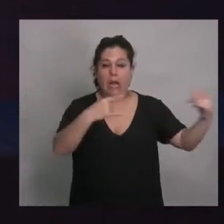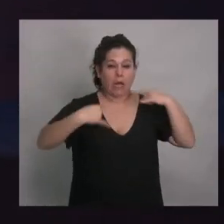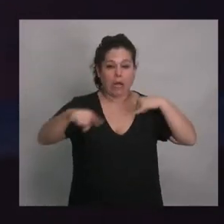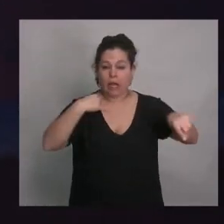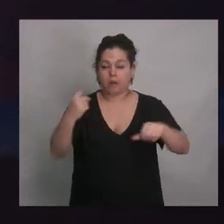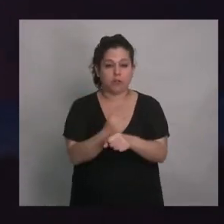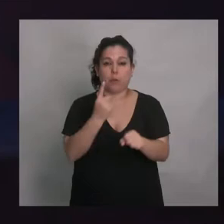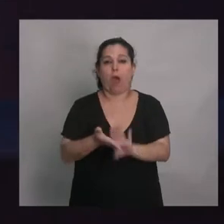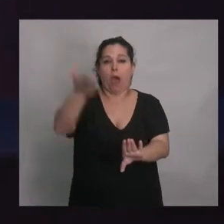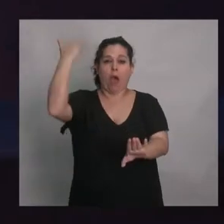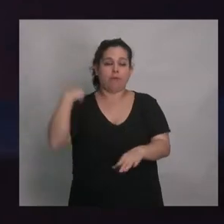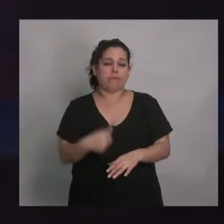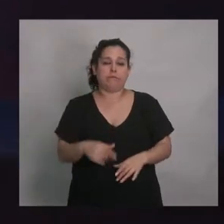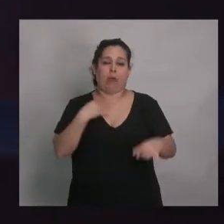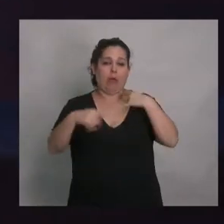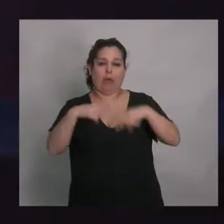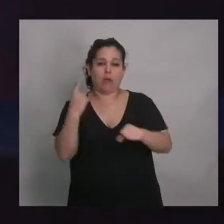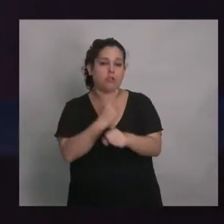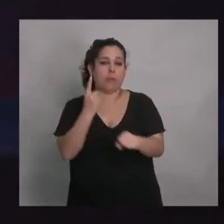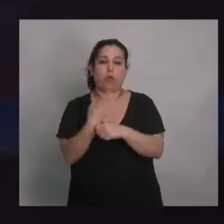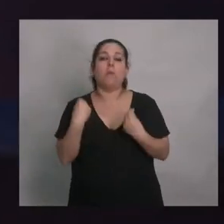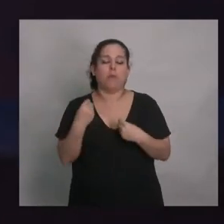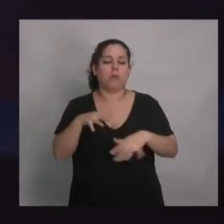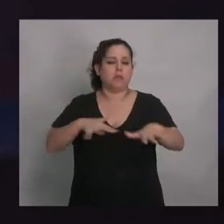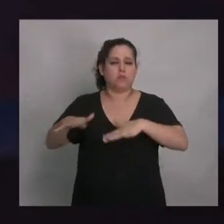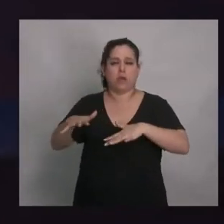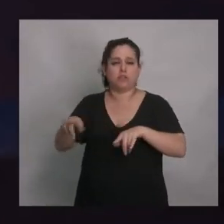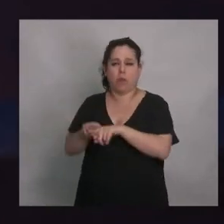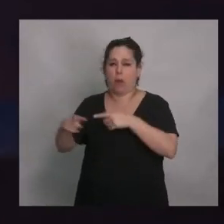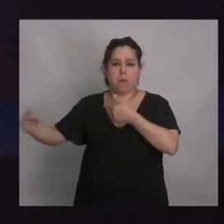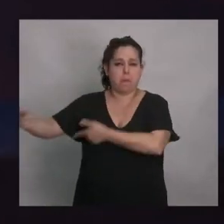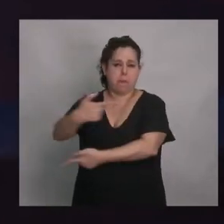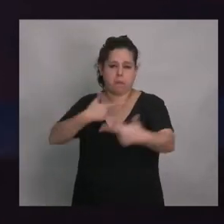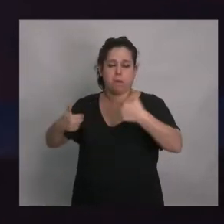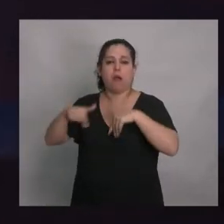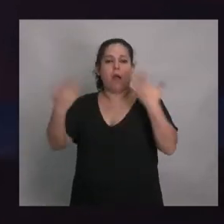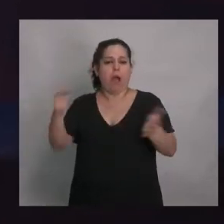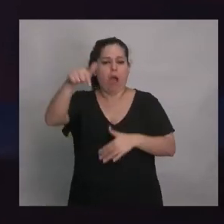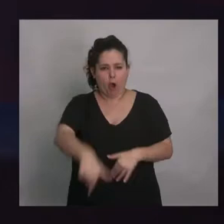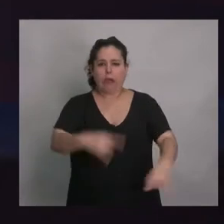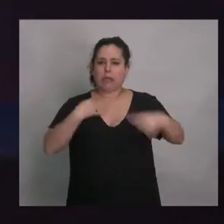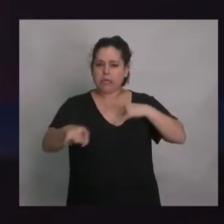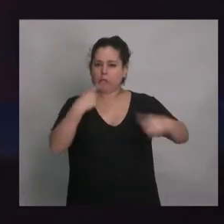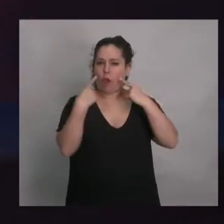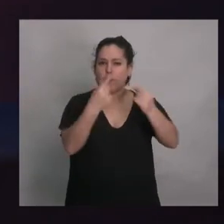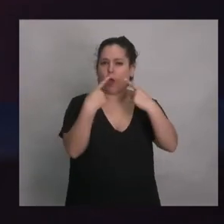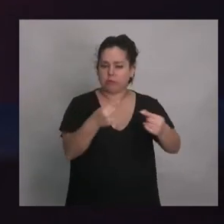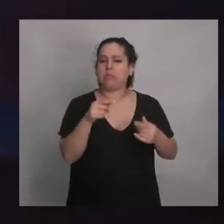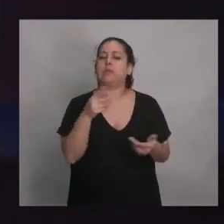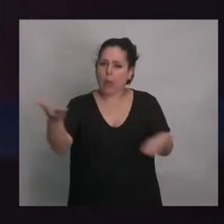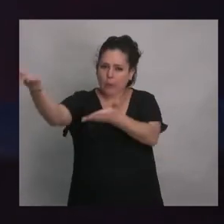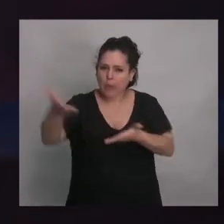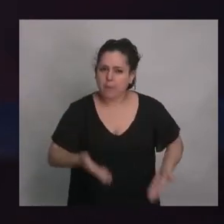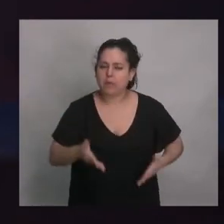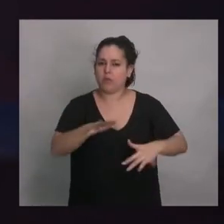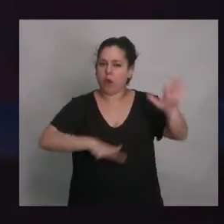oír antes porque estábamos en medio de las balas bienvenidos los gritos de protesta bienvenida a la movilización social